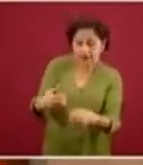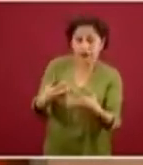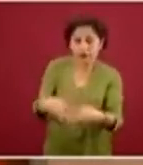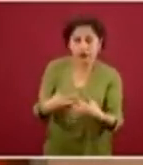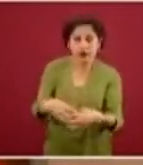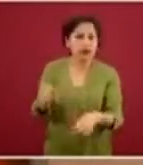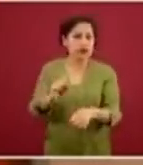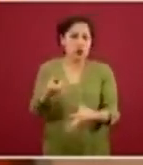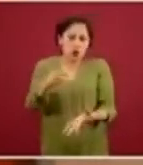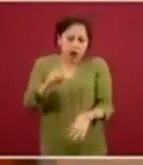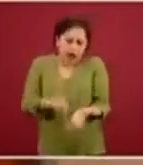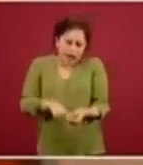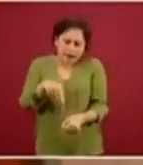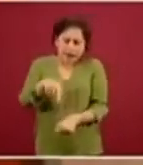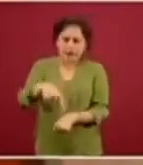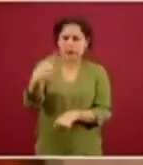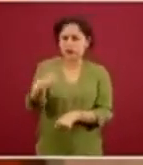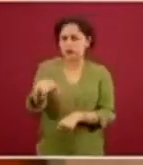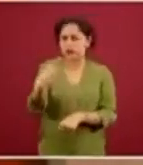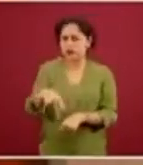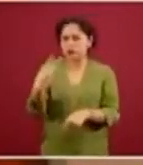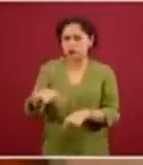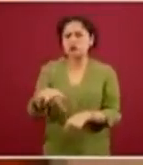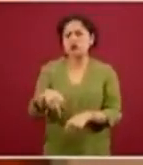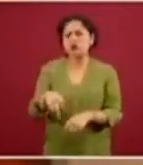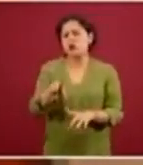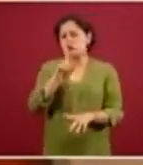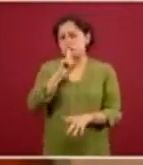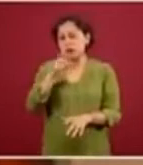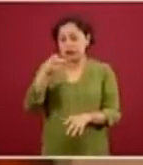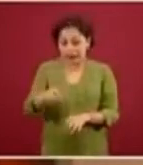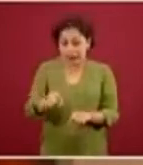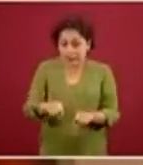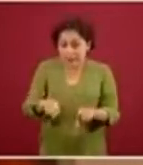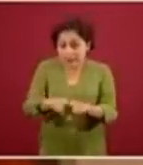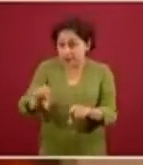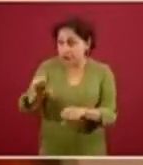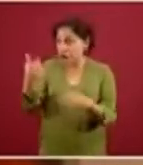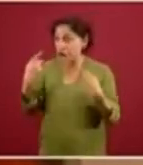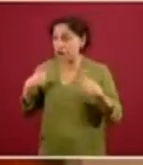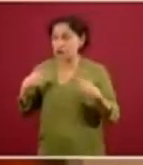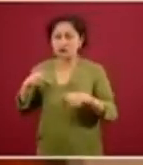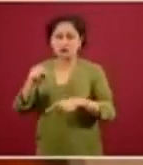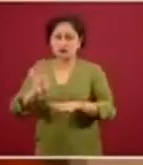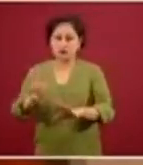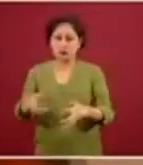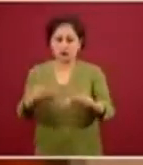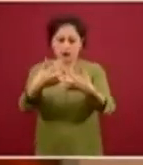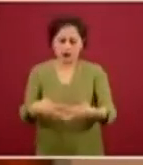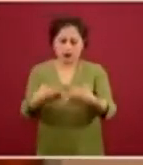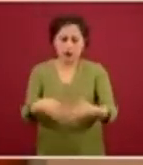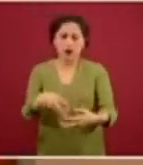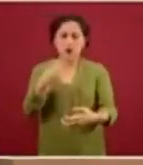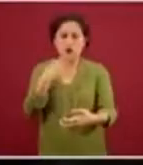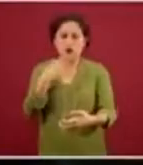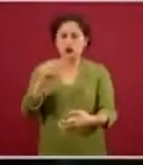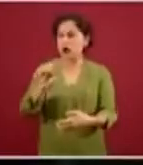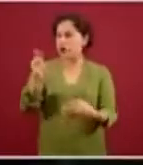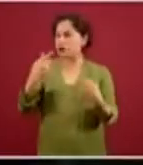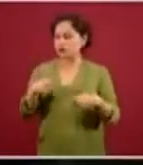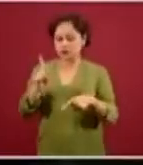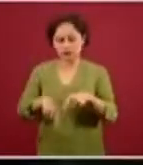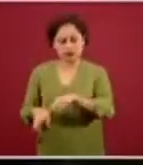sistema de procesamiento que es totalmente desechable y se obtiene plasma. ¿Cuánto se puede obtener